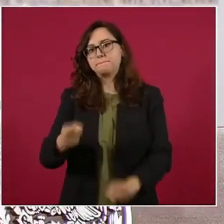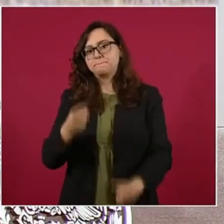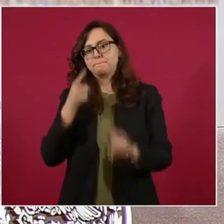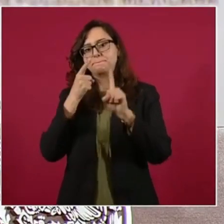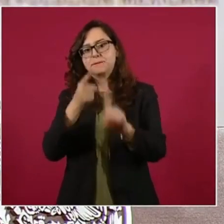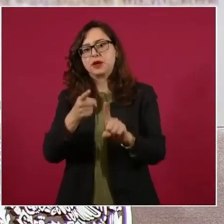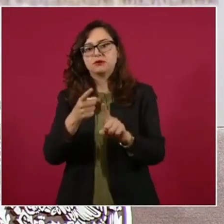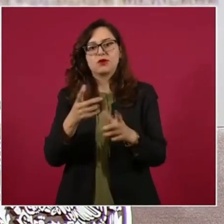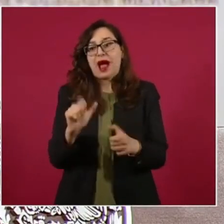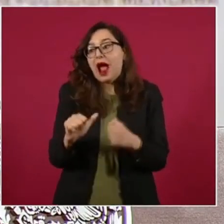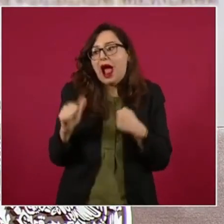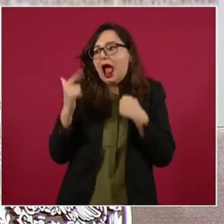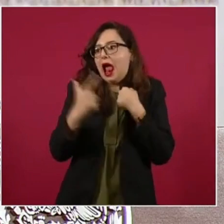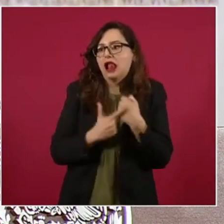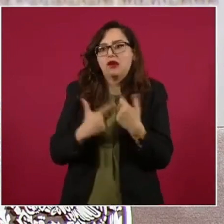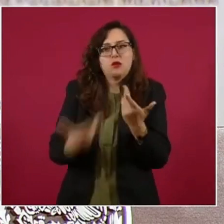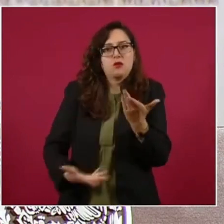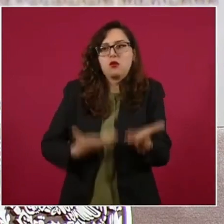que hacer algo.